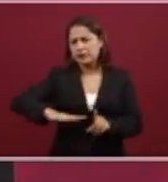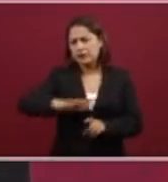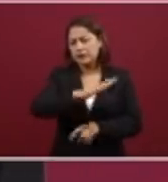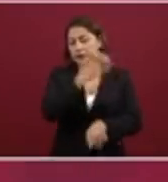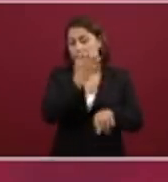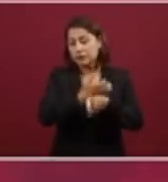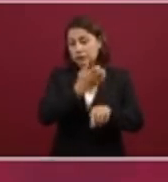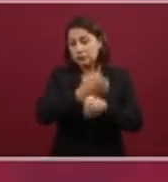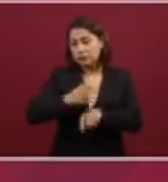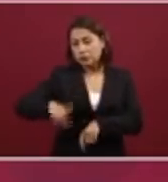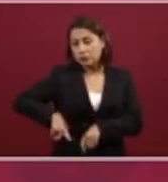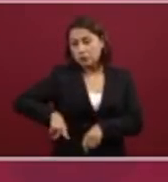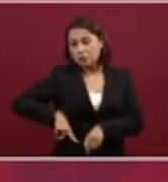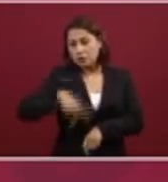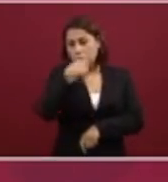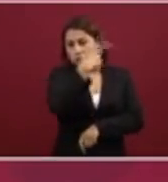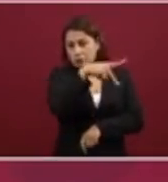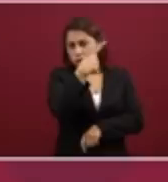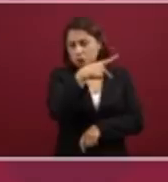Trump, y